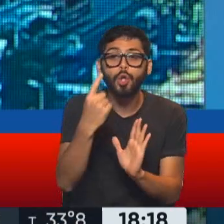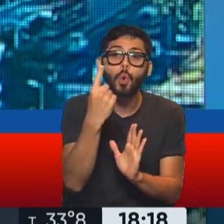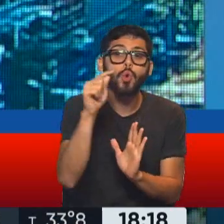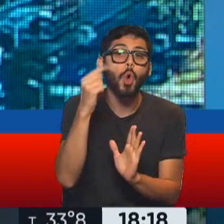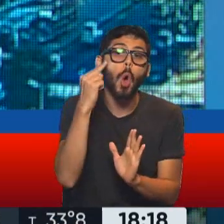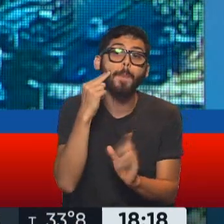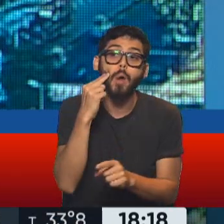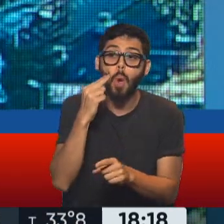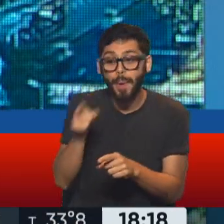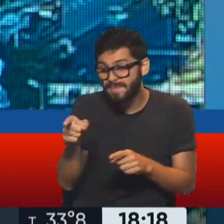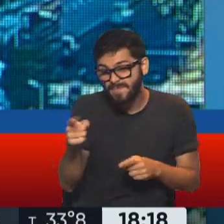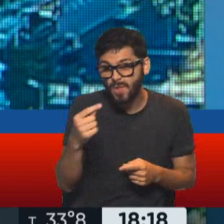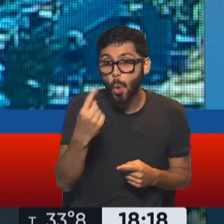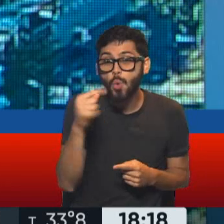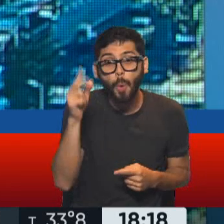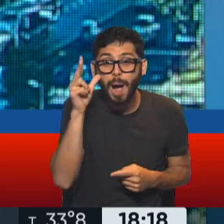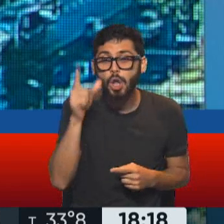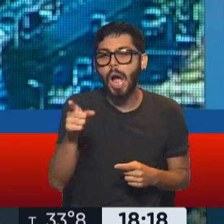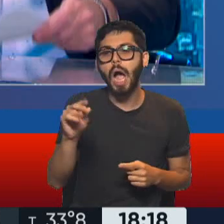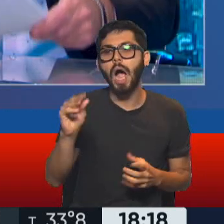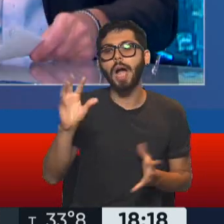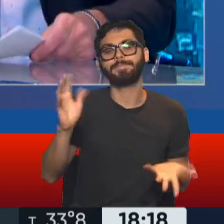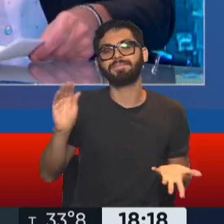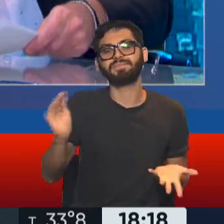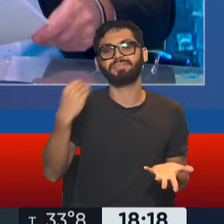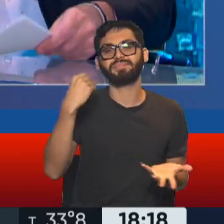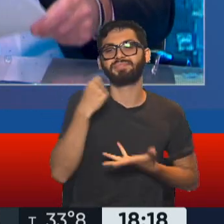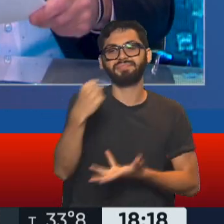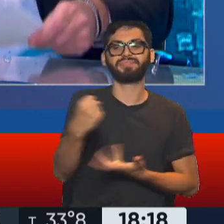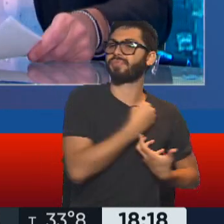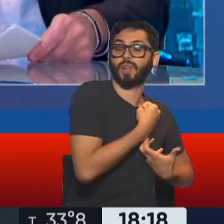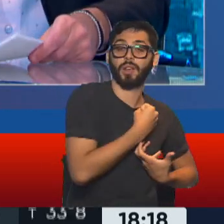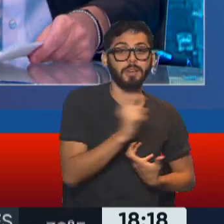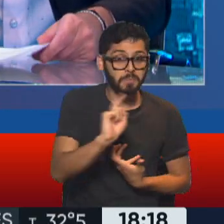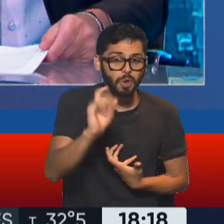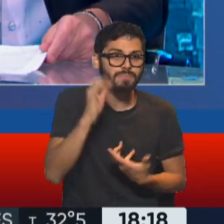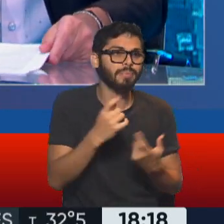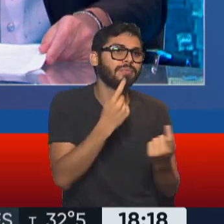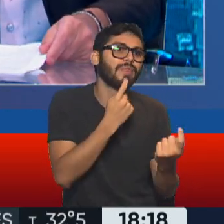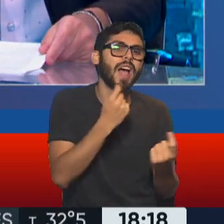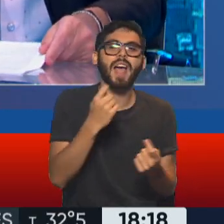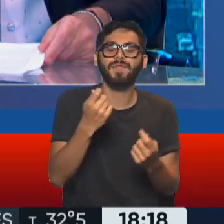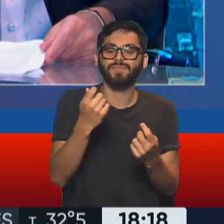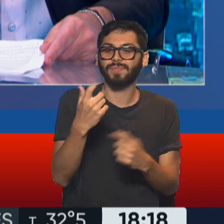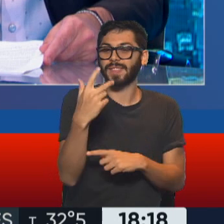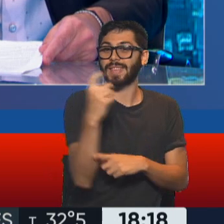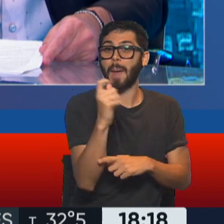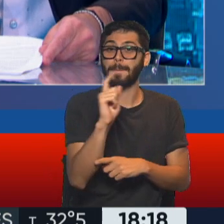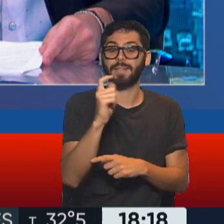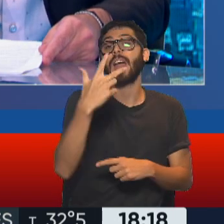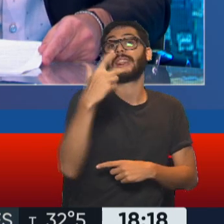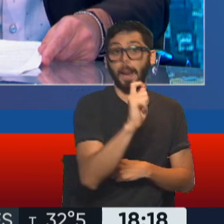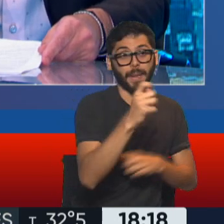1,8, no te doy la plata. No, esas reuniones, esas mesas, esas revisiones trimestrales son decisiones políticas. políticas. No son